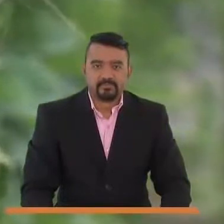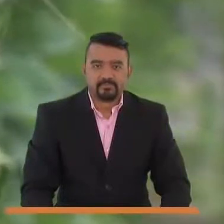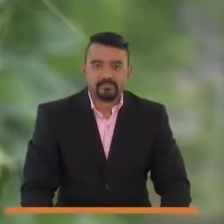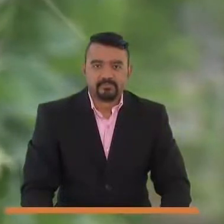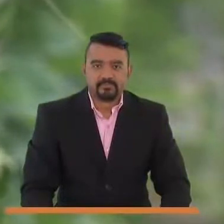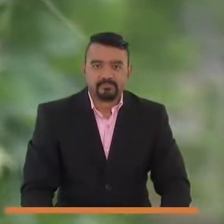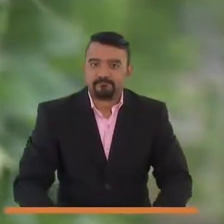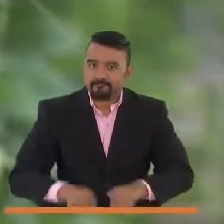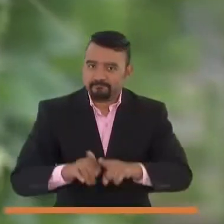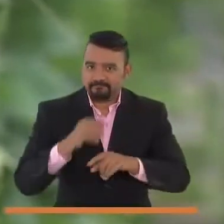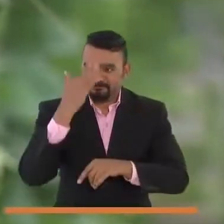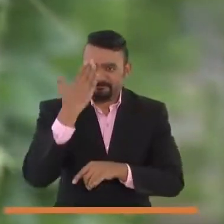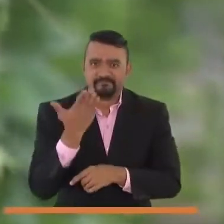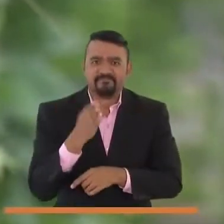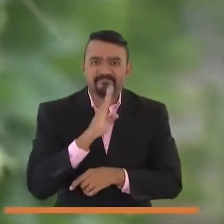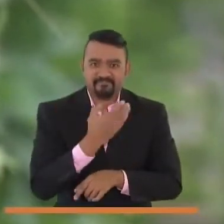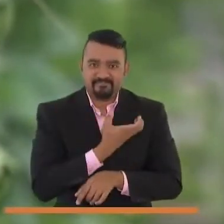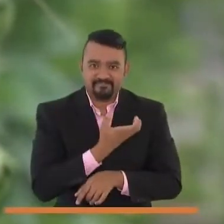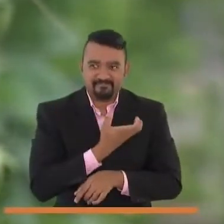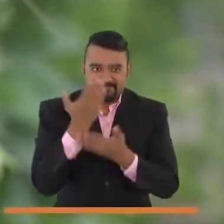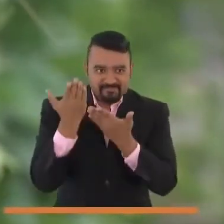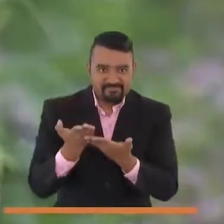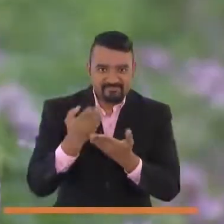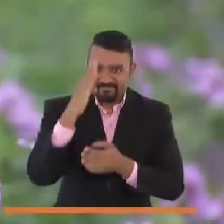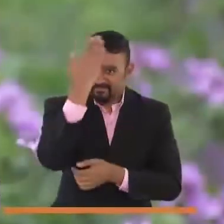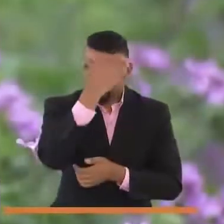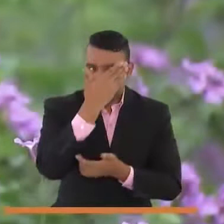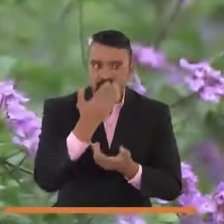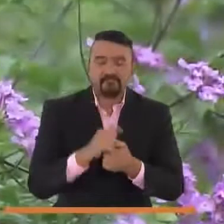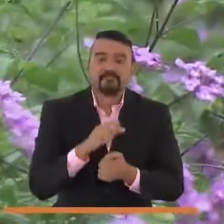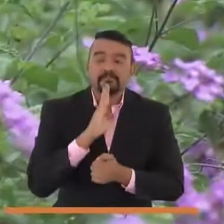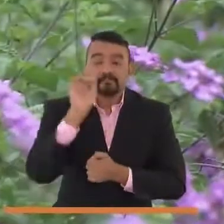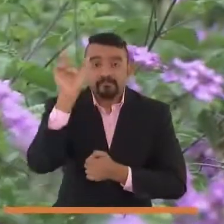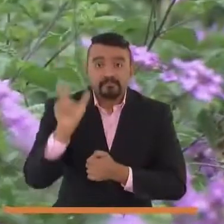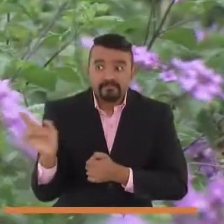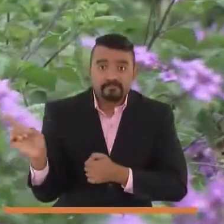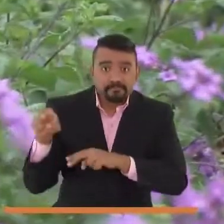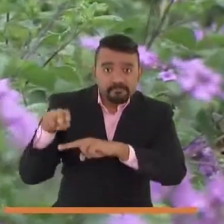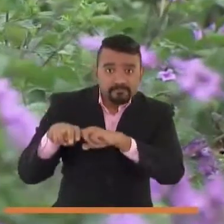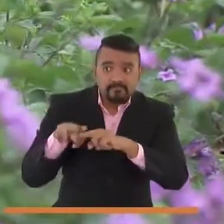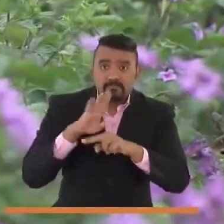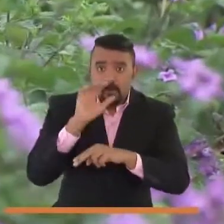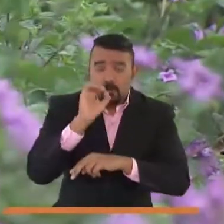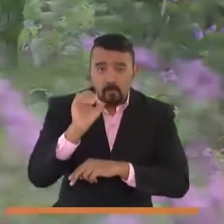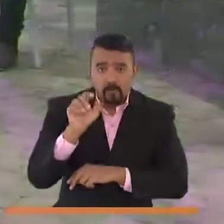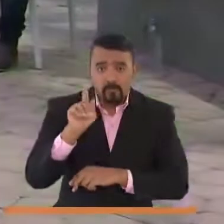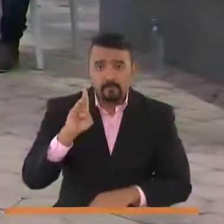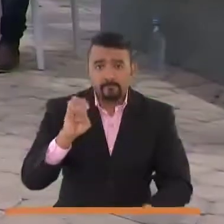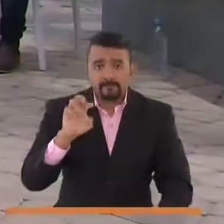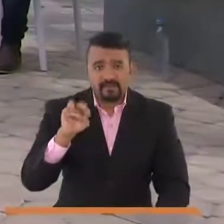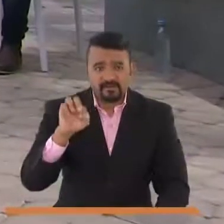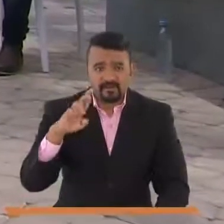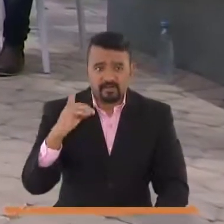De la Administración Municipal de Envigado Juntos Sumamos, y pues le damos la bienvenida al presidente del consejo de este municipio, el señor Bernardo